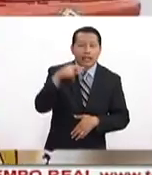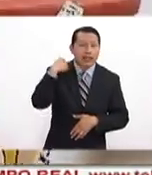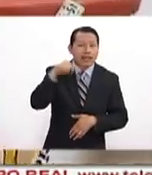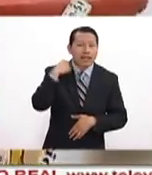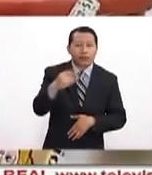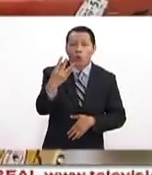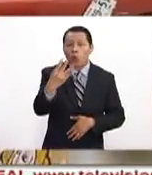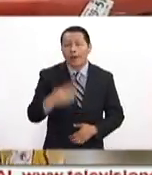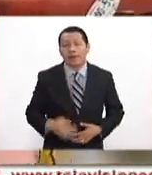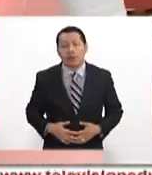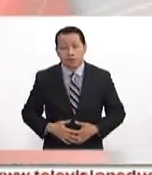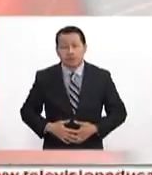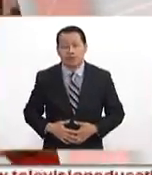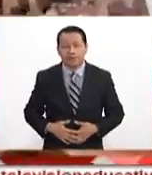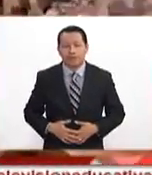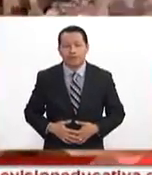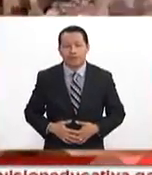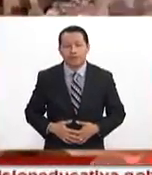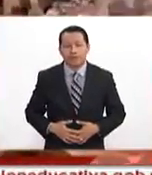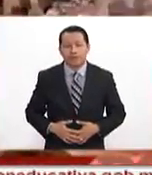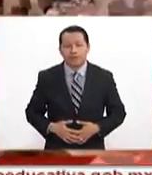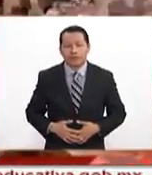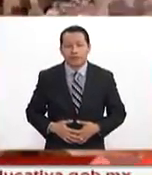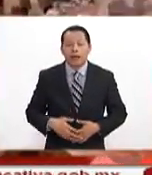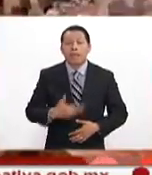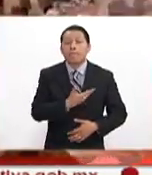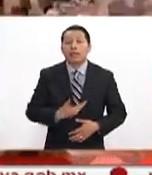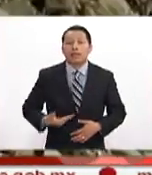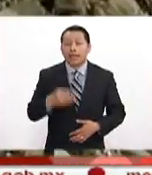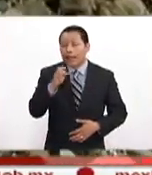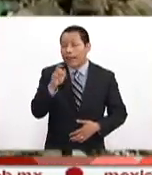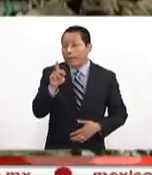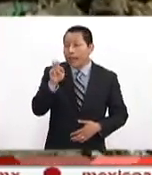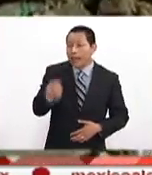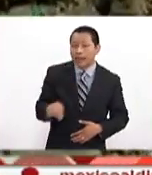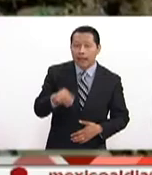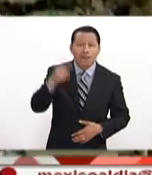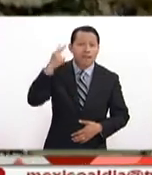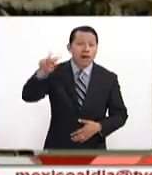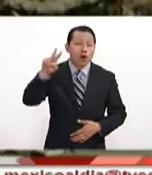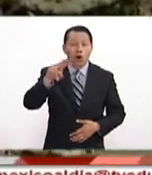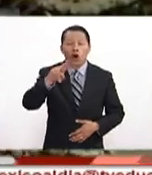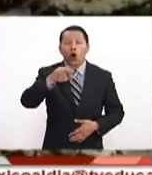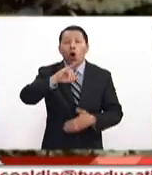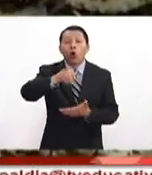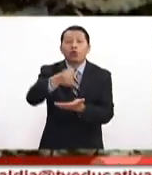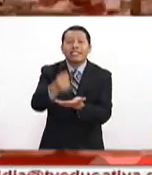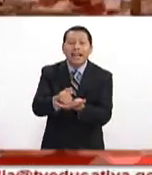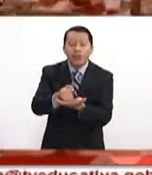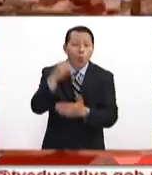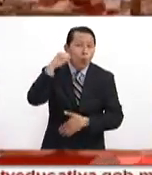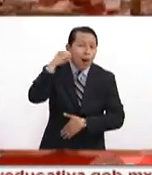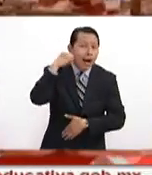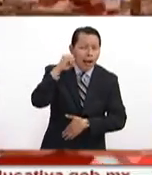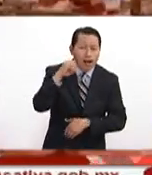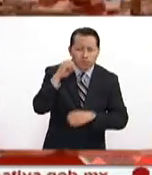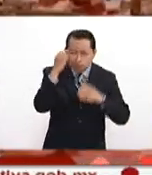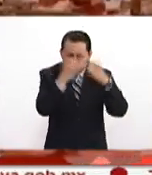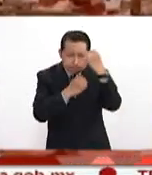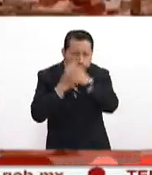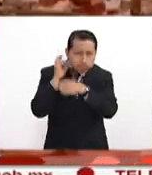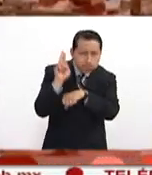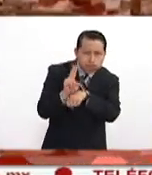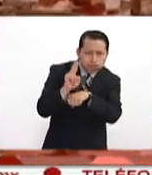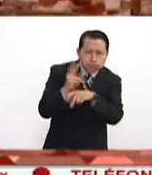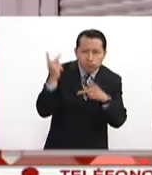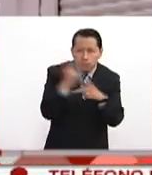Tabasco 4. El presidente Enrique Peña Nieto viajó a Juchitán, Oaxaca, para hacer una valoración de los daños